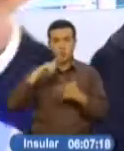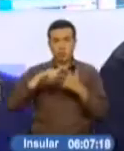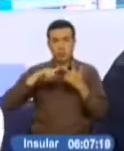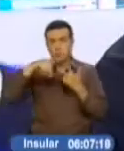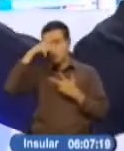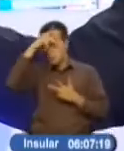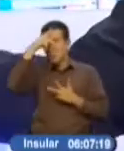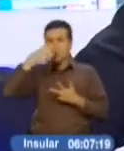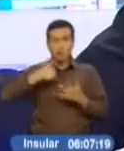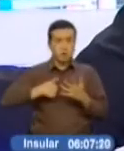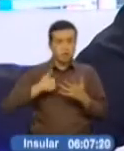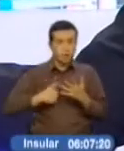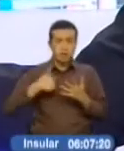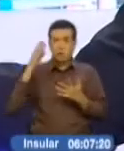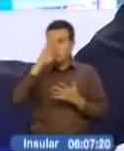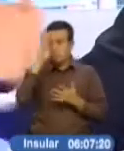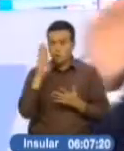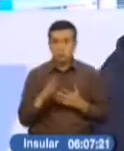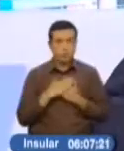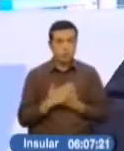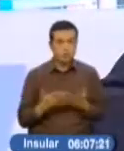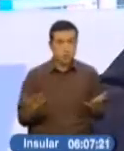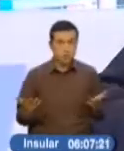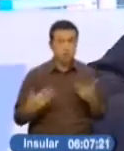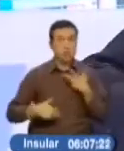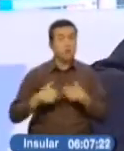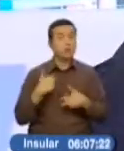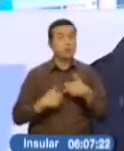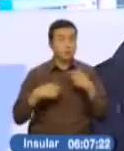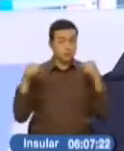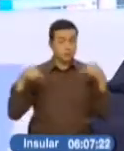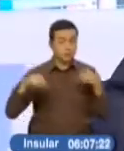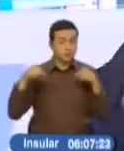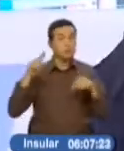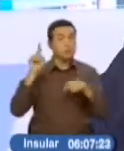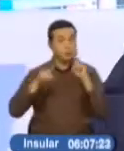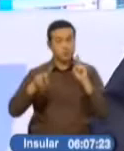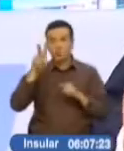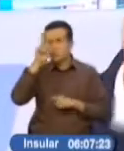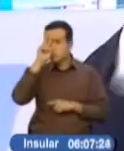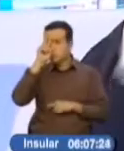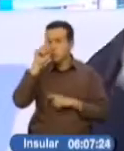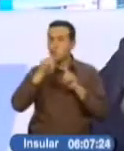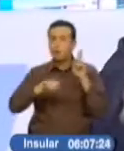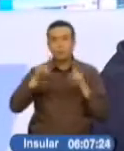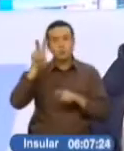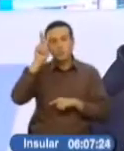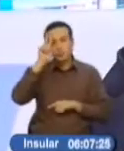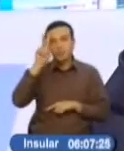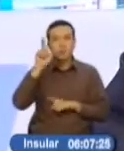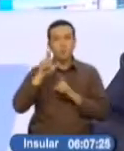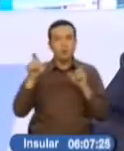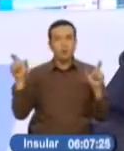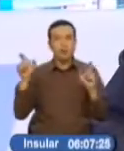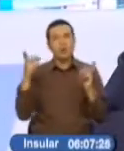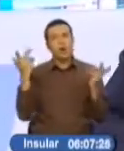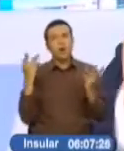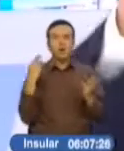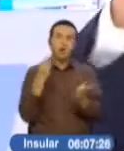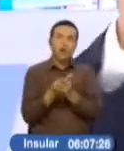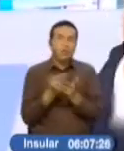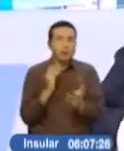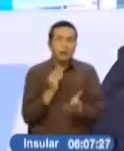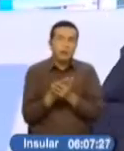Perú y con los de Argentina y con los de Brasil. Entonces, el problema aquí es que se está utilizando la buena fe del público, okay,